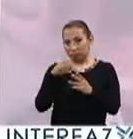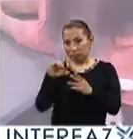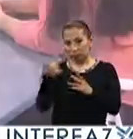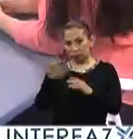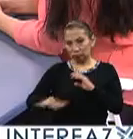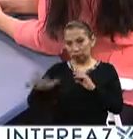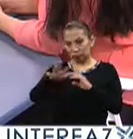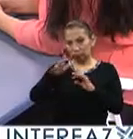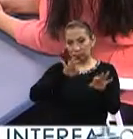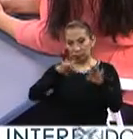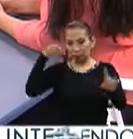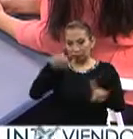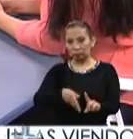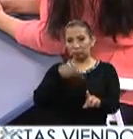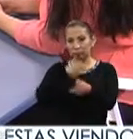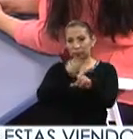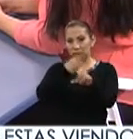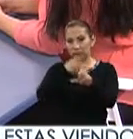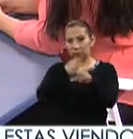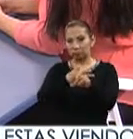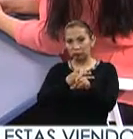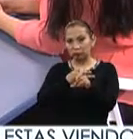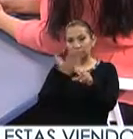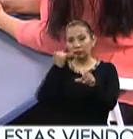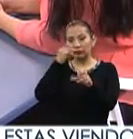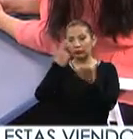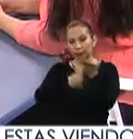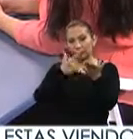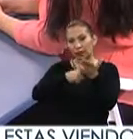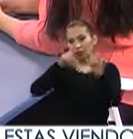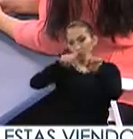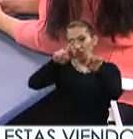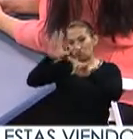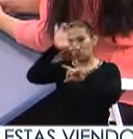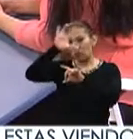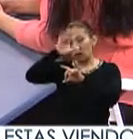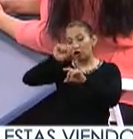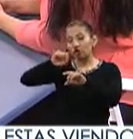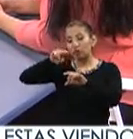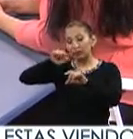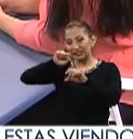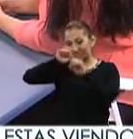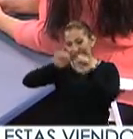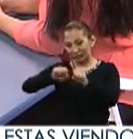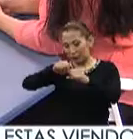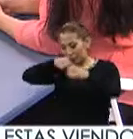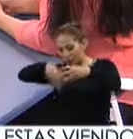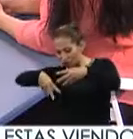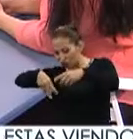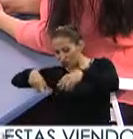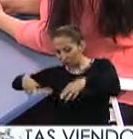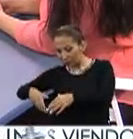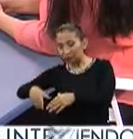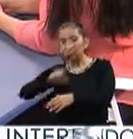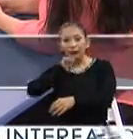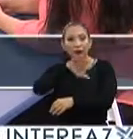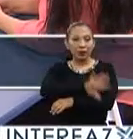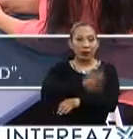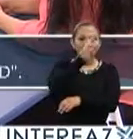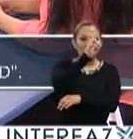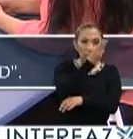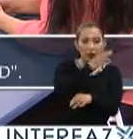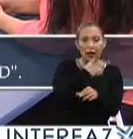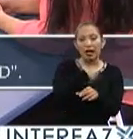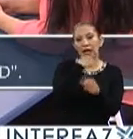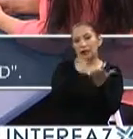Tenemos otra área que trabaja con el bachillerato intercultural, que es un subsistema específico. Tenemos el área de